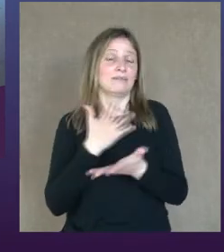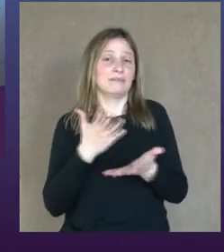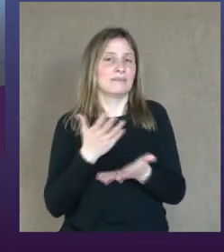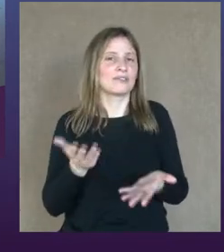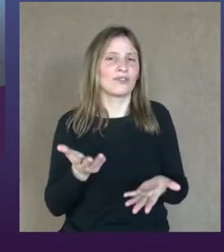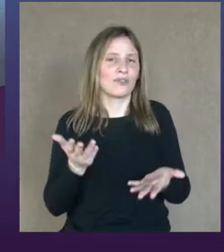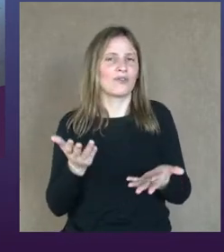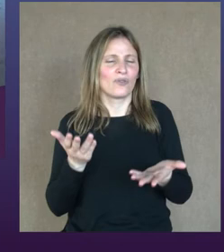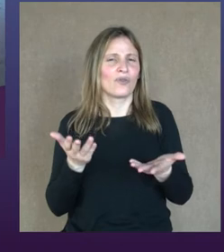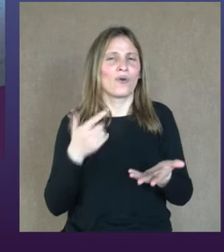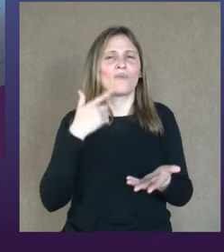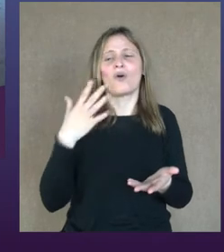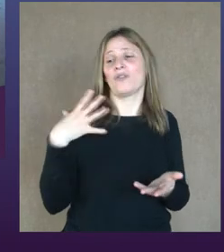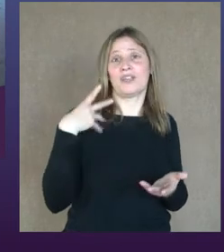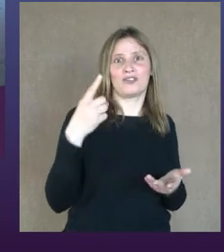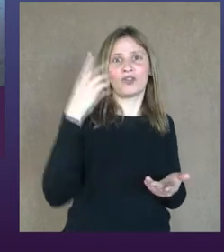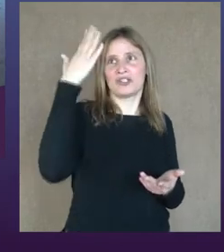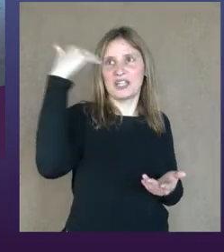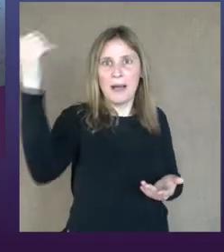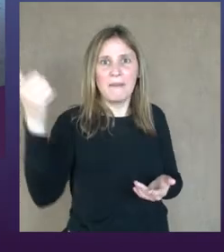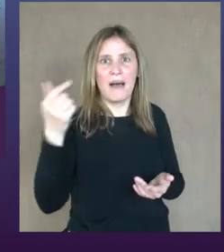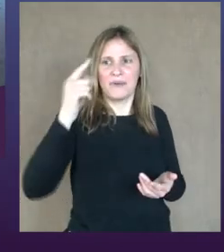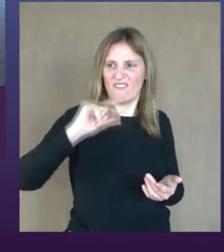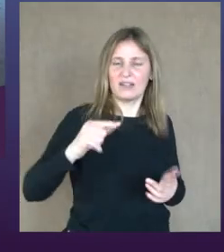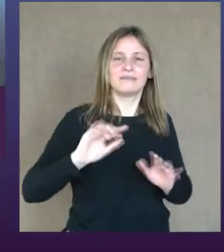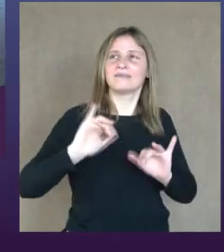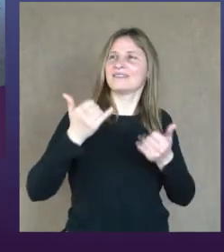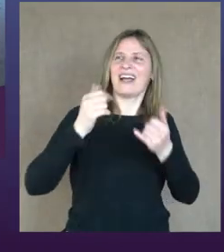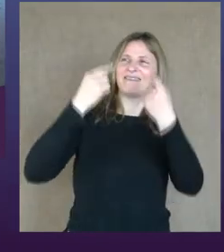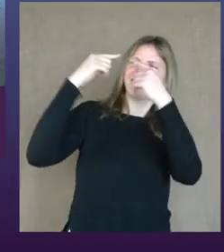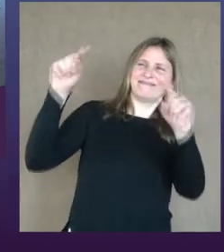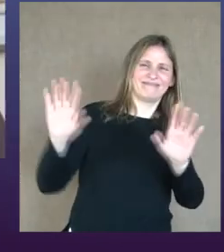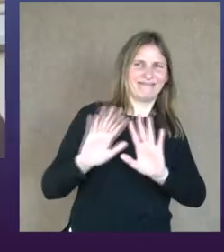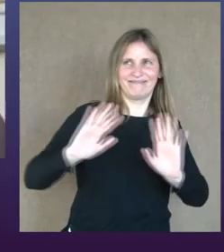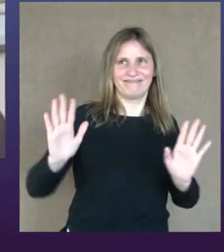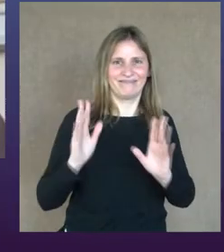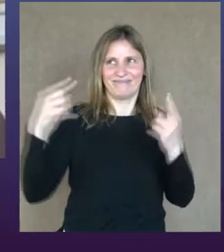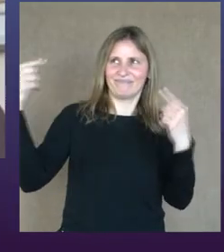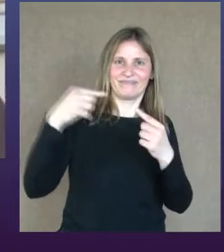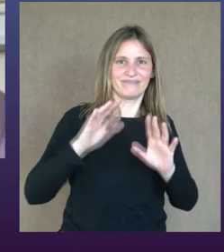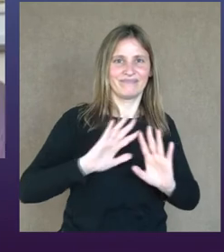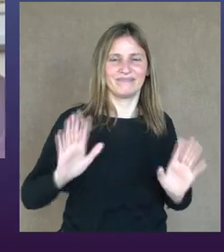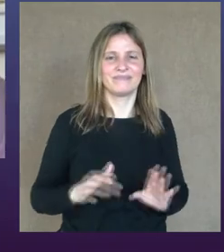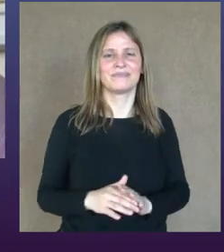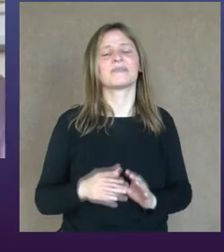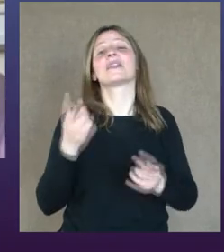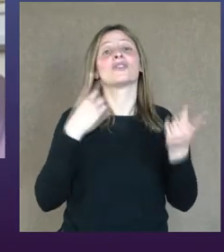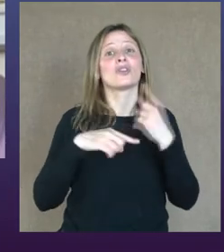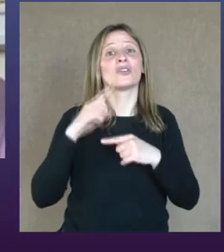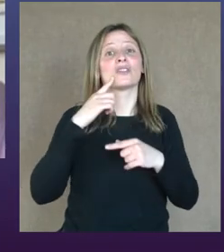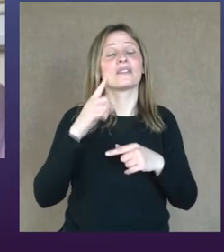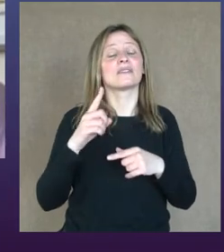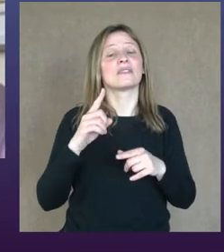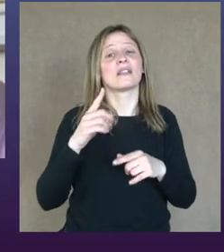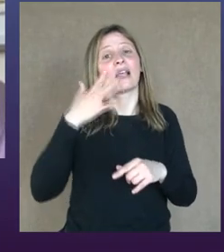generar, si un director te llama por eso, ya estamos en diferentes canales, ¿no? En diferentes canales. De cualquier forma, creo